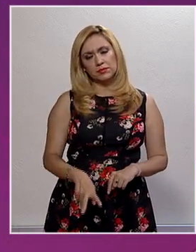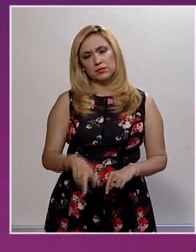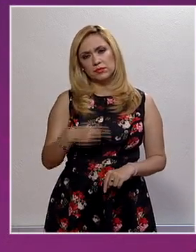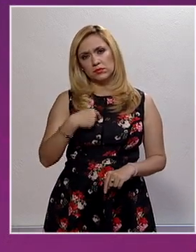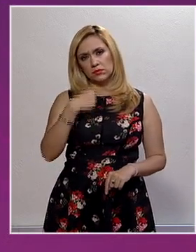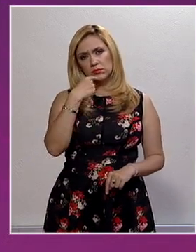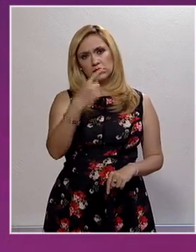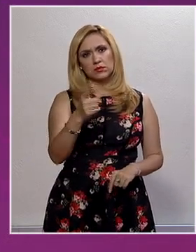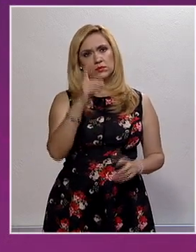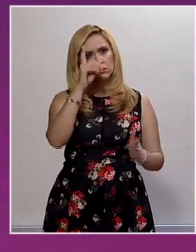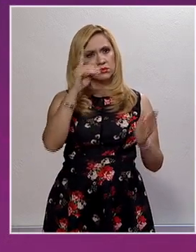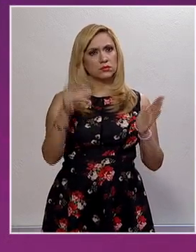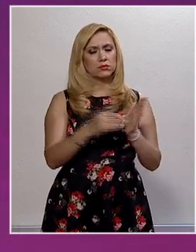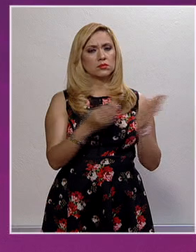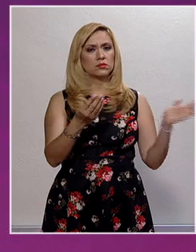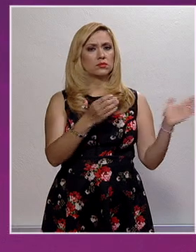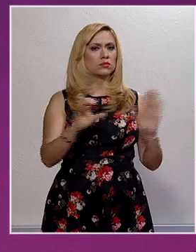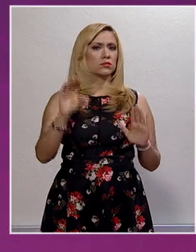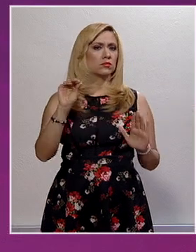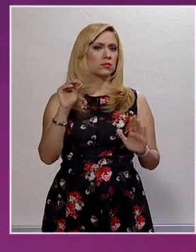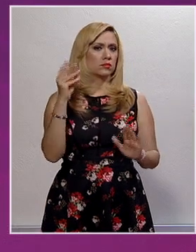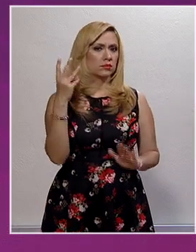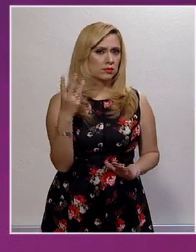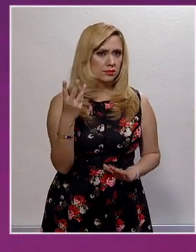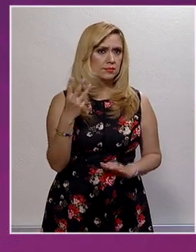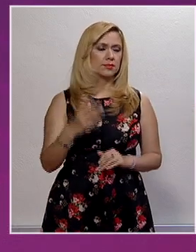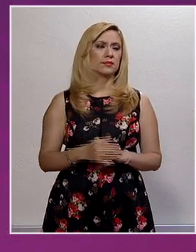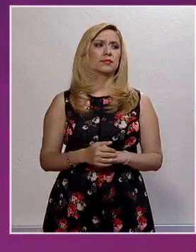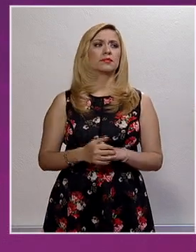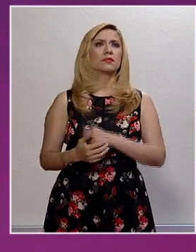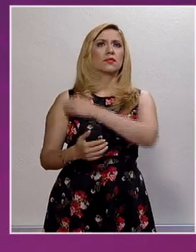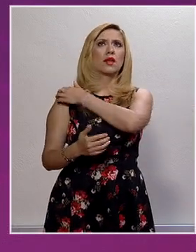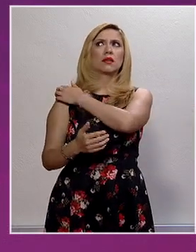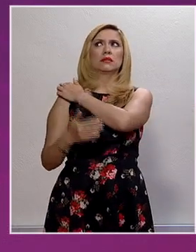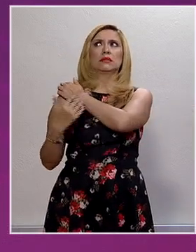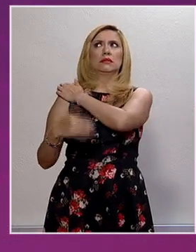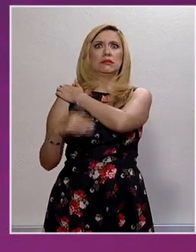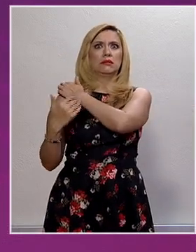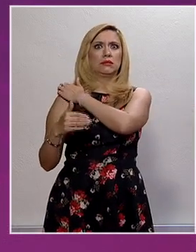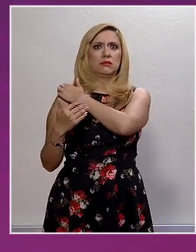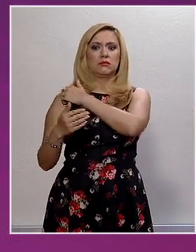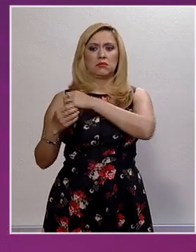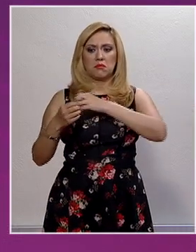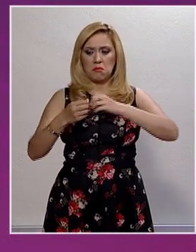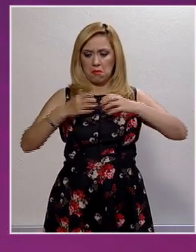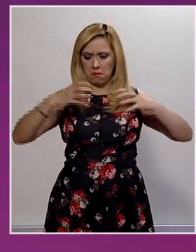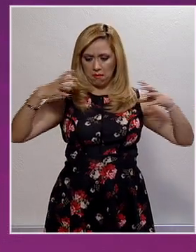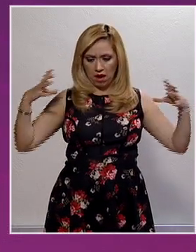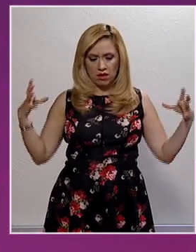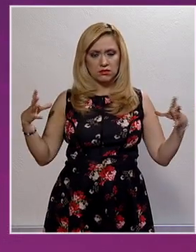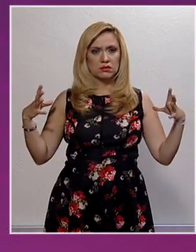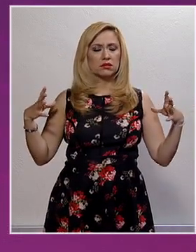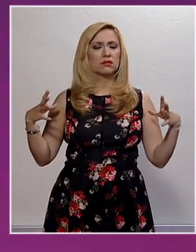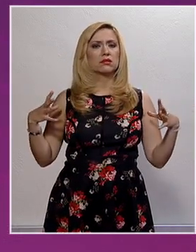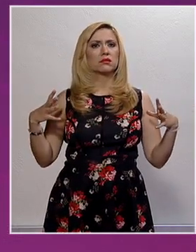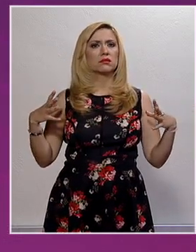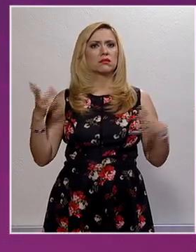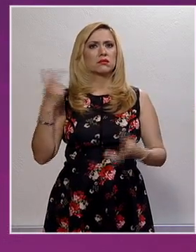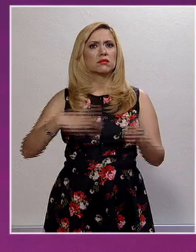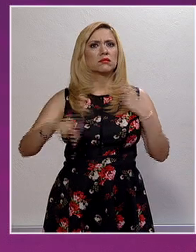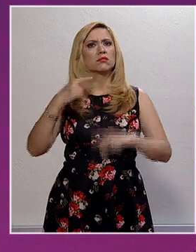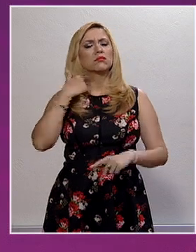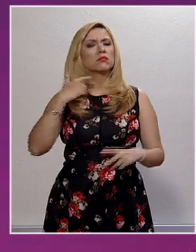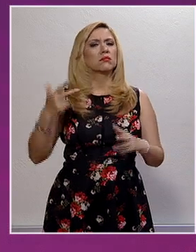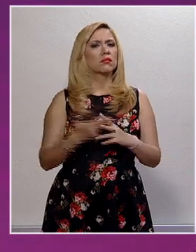a partir del año 1993, que se duplicaron básicamente los índices de homicidios